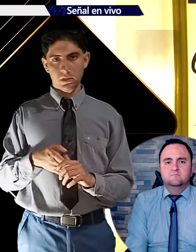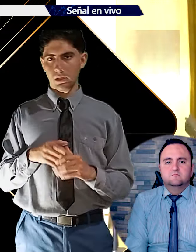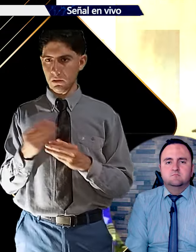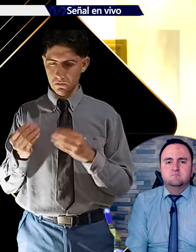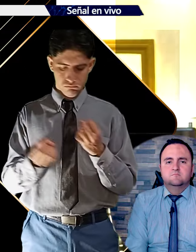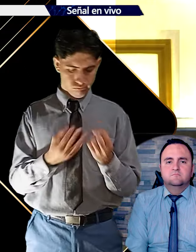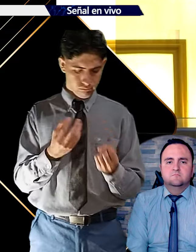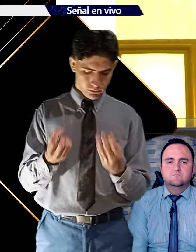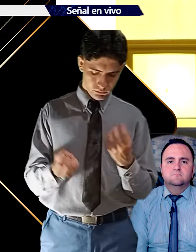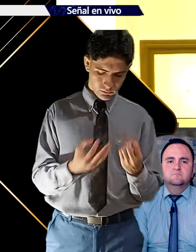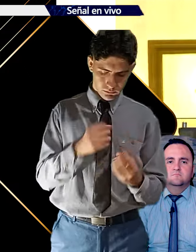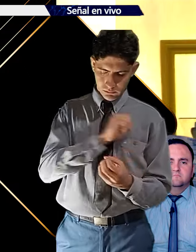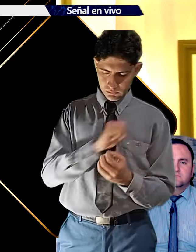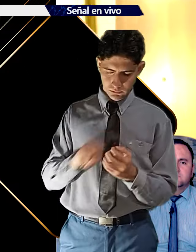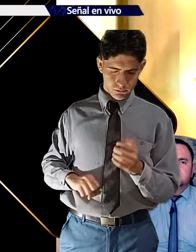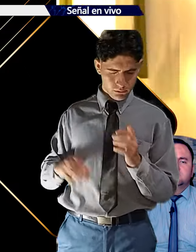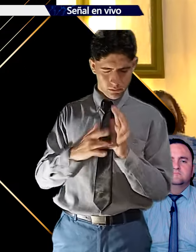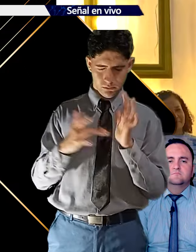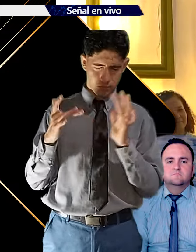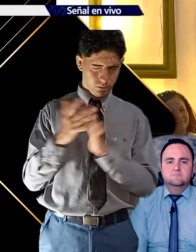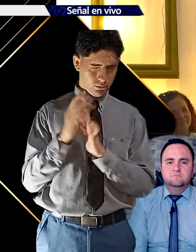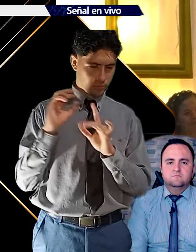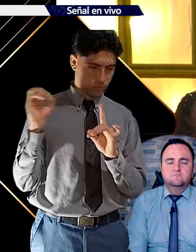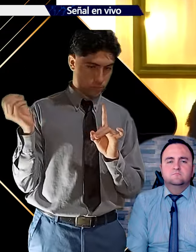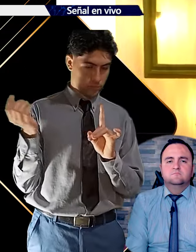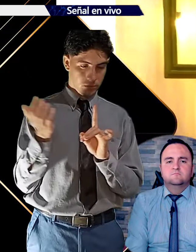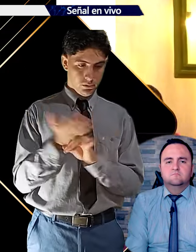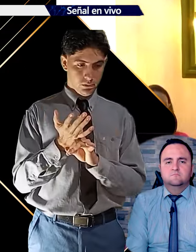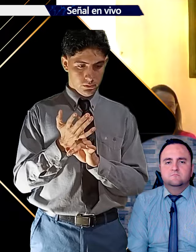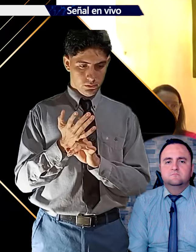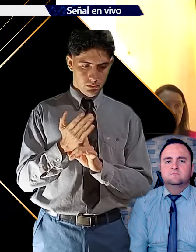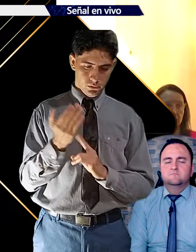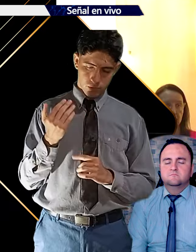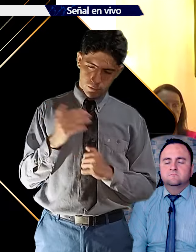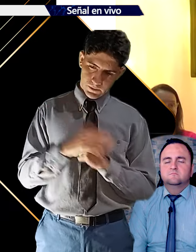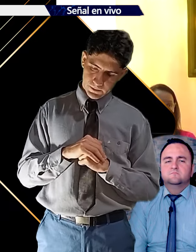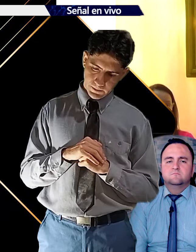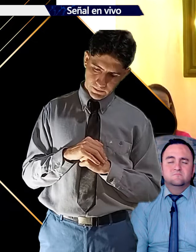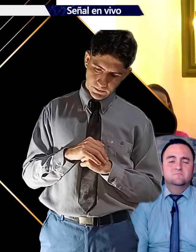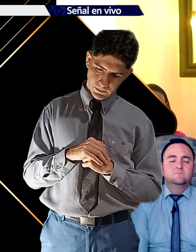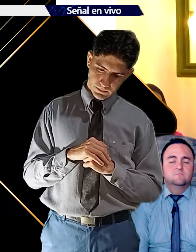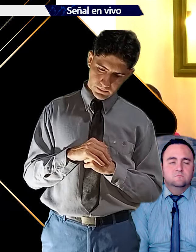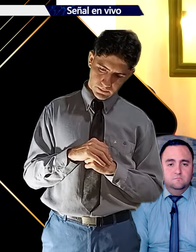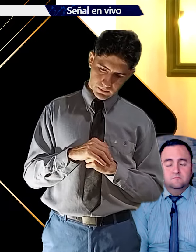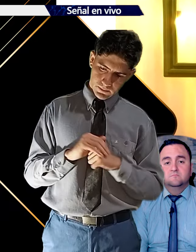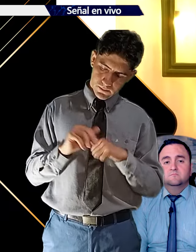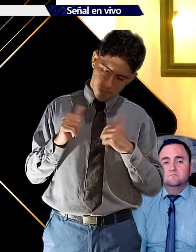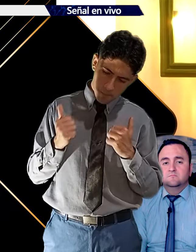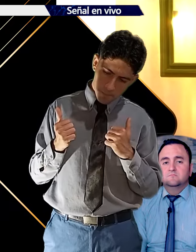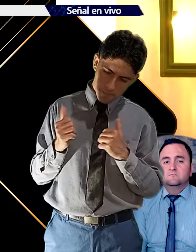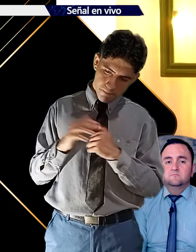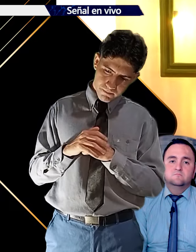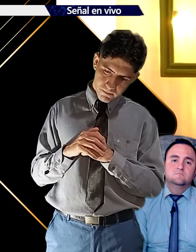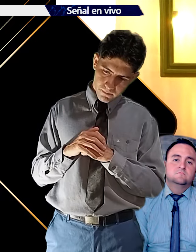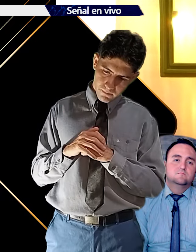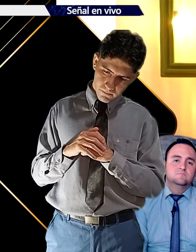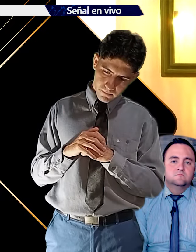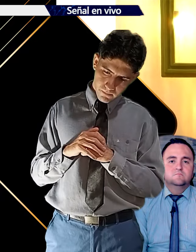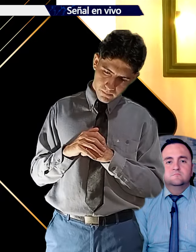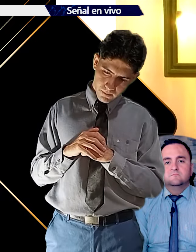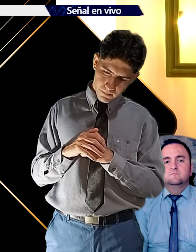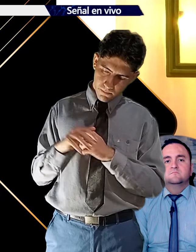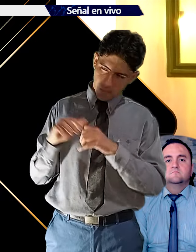Cuando yo entro a la cocina para hacerle algo de comer a ella, le digo, Señor Jesús, tú dijiste de Abraham, ¿habría yo de